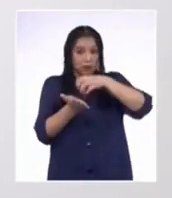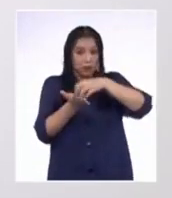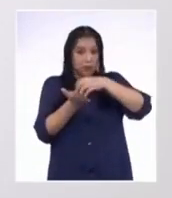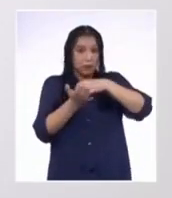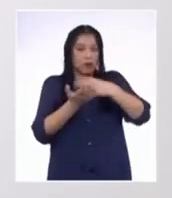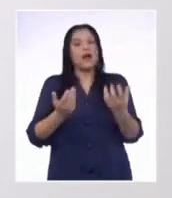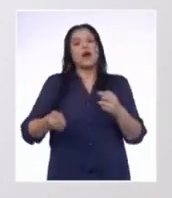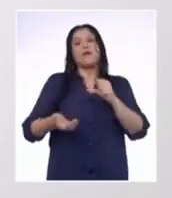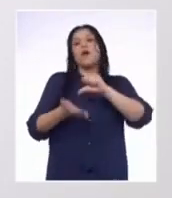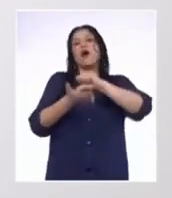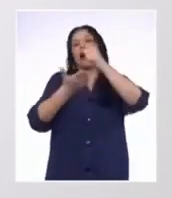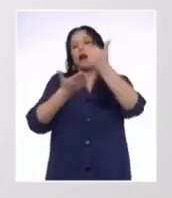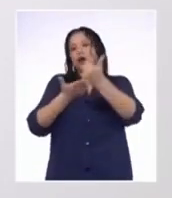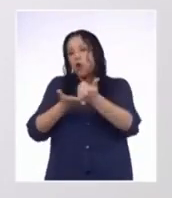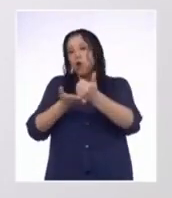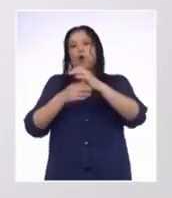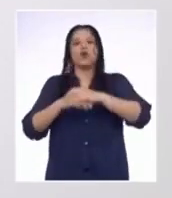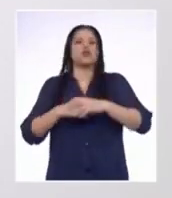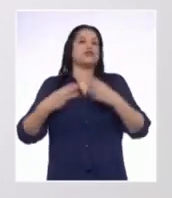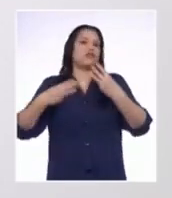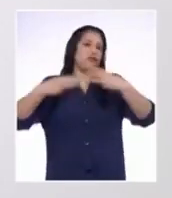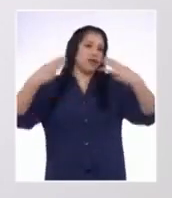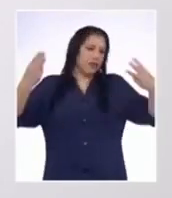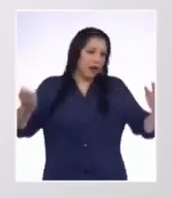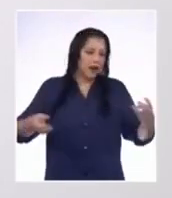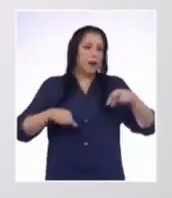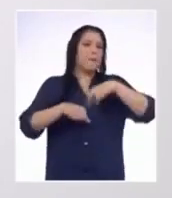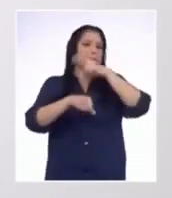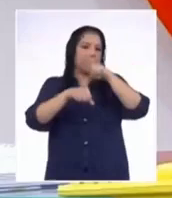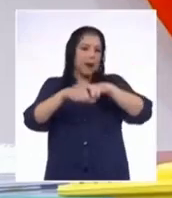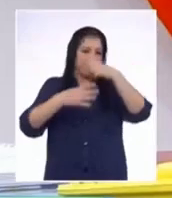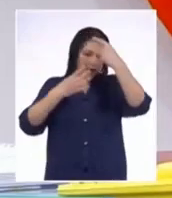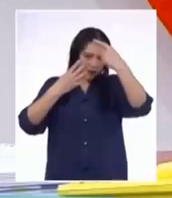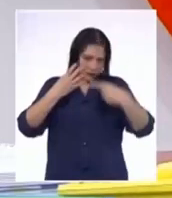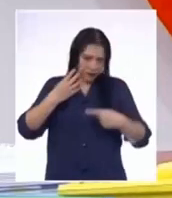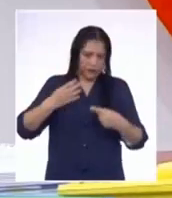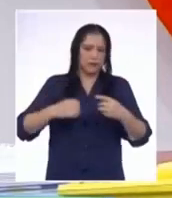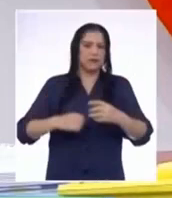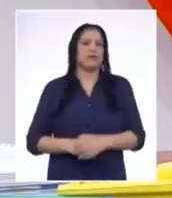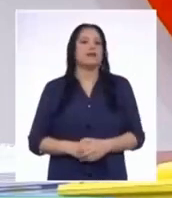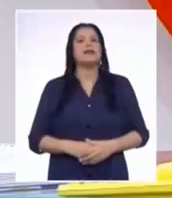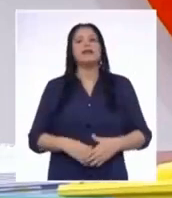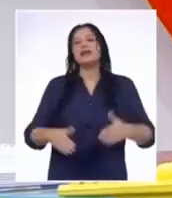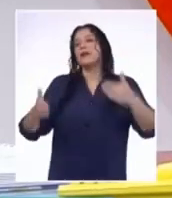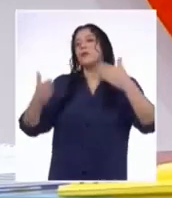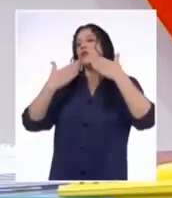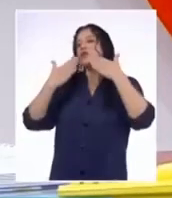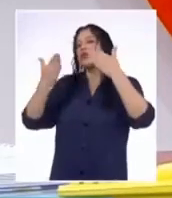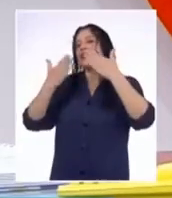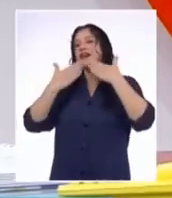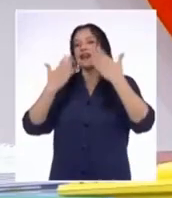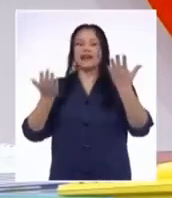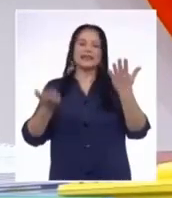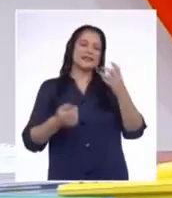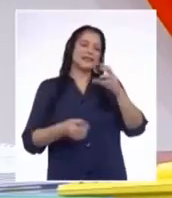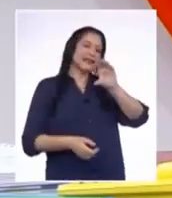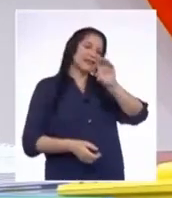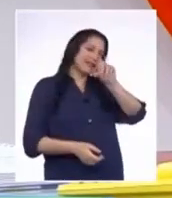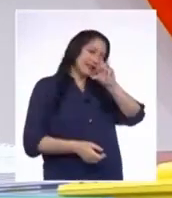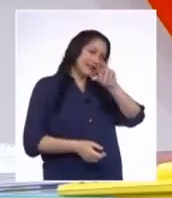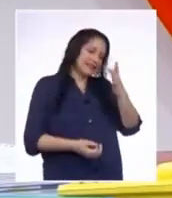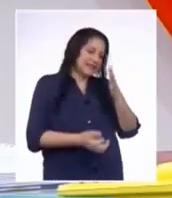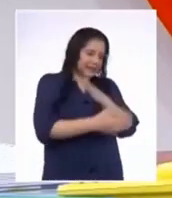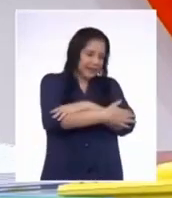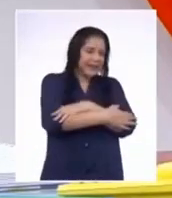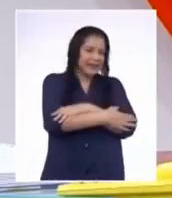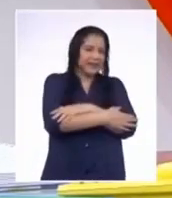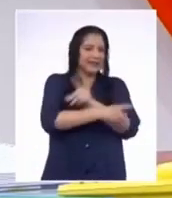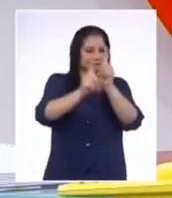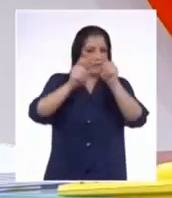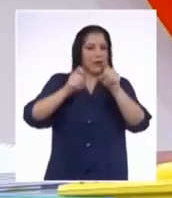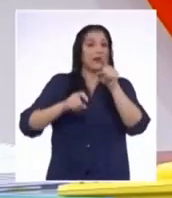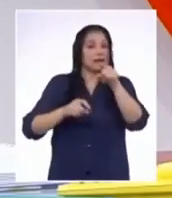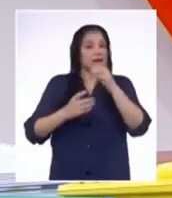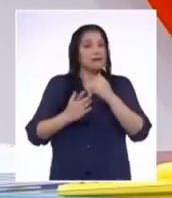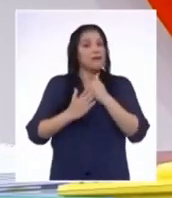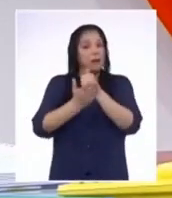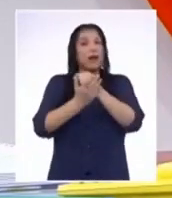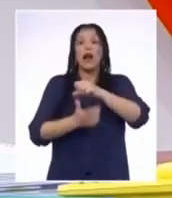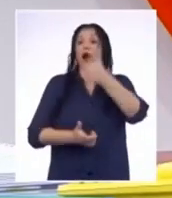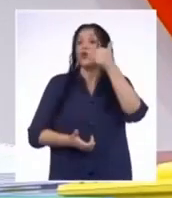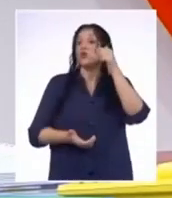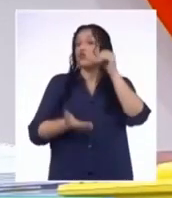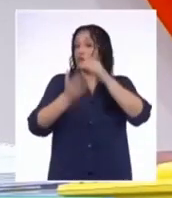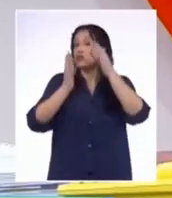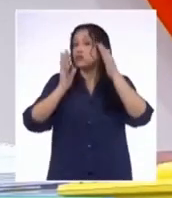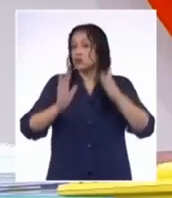carbohidratos como arroz, pasta, papa, entre otros. Muchas gracias, querida Cristina, por tu pregunta. Seguro que esto ayuda a los